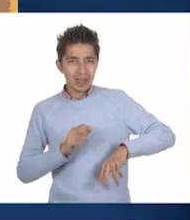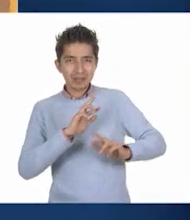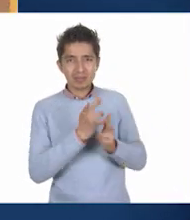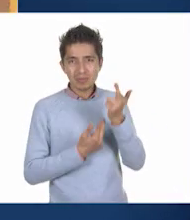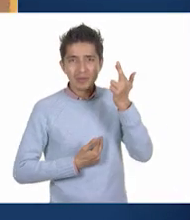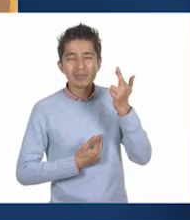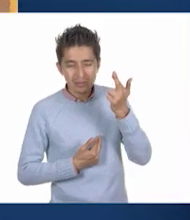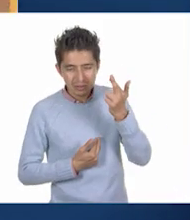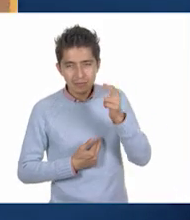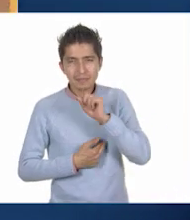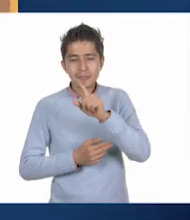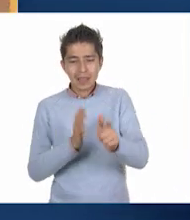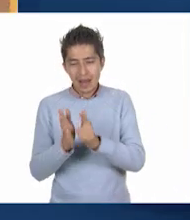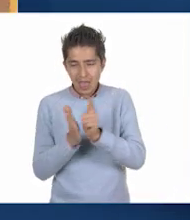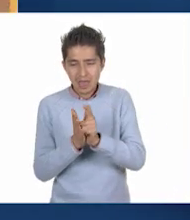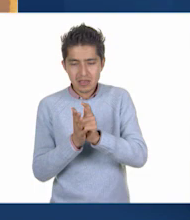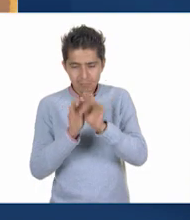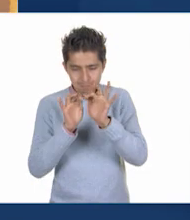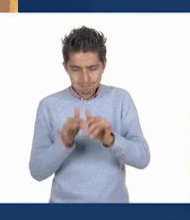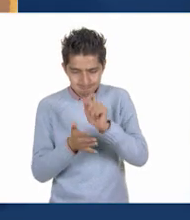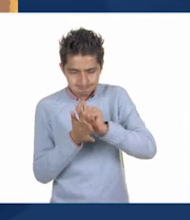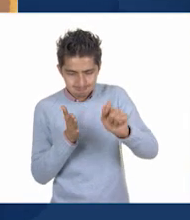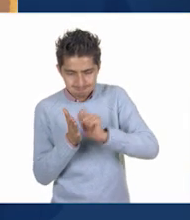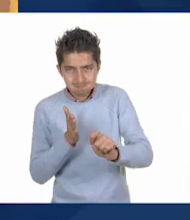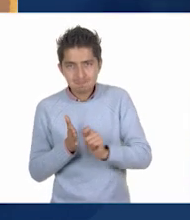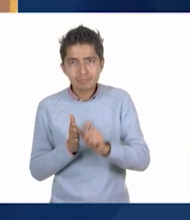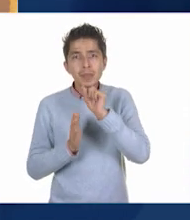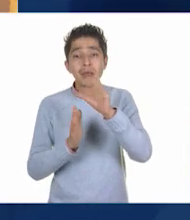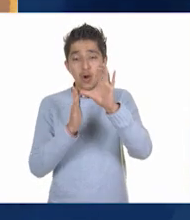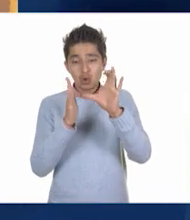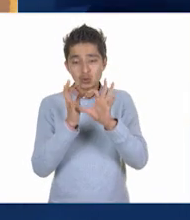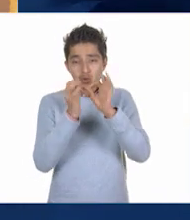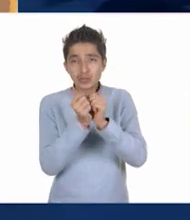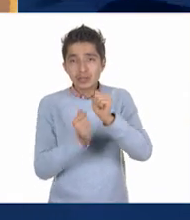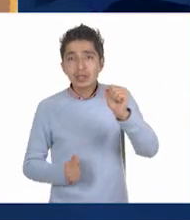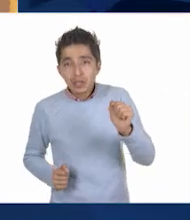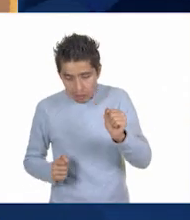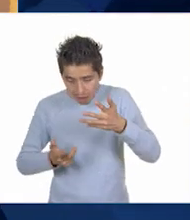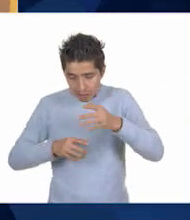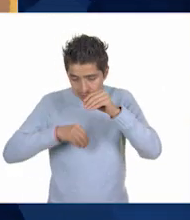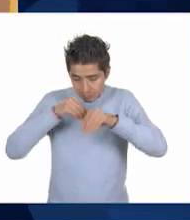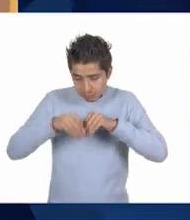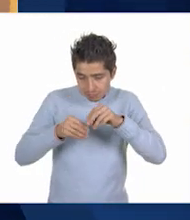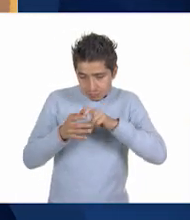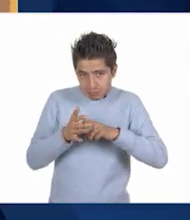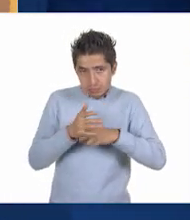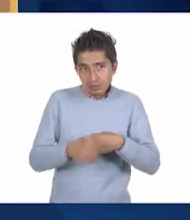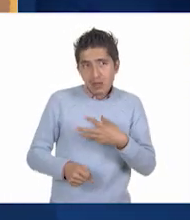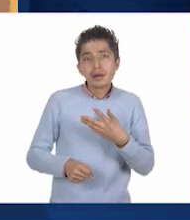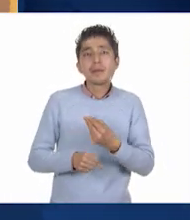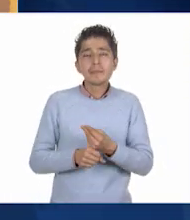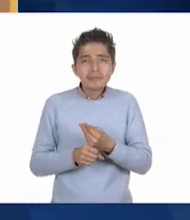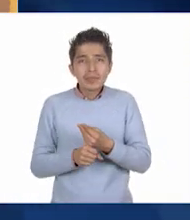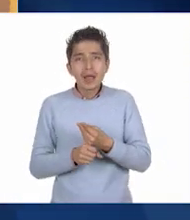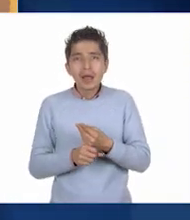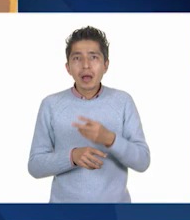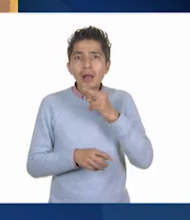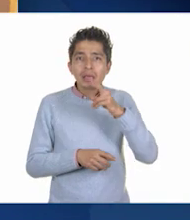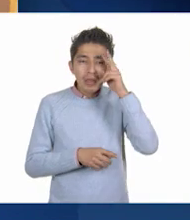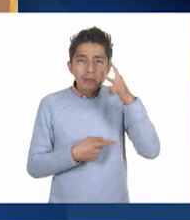revolución, hacer las leyes, hacer la Constitución no es cosa de un antiguo bandido